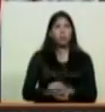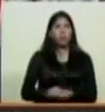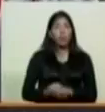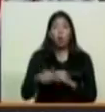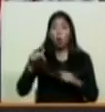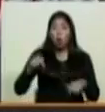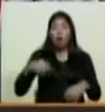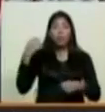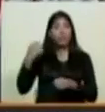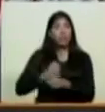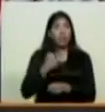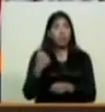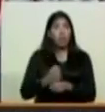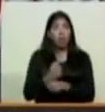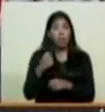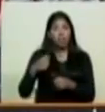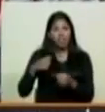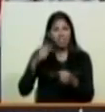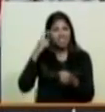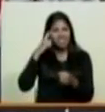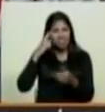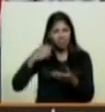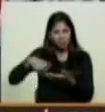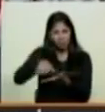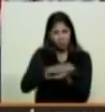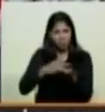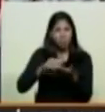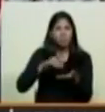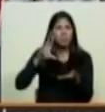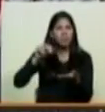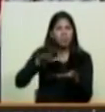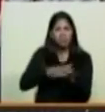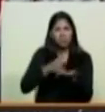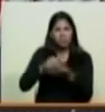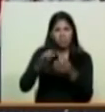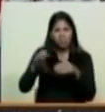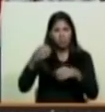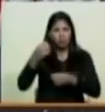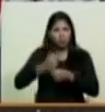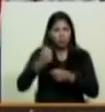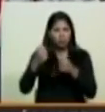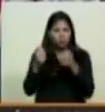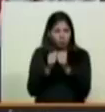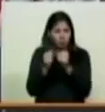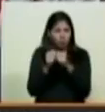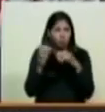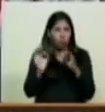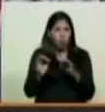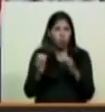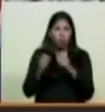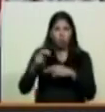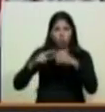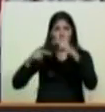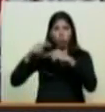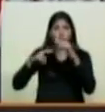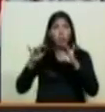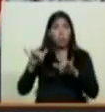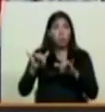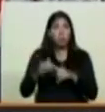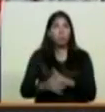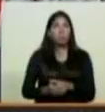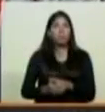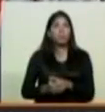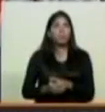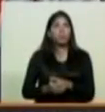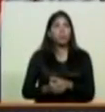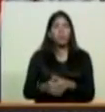de la Fábrica Nacional de Cemento y de todos los valles del Tuy nos hemos movilizado hasta aquí, hasta la empresa Comemplan, para brindarle